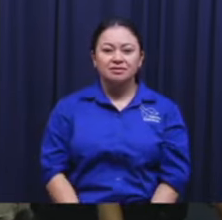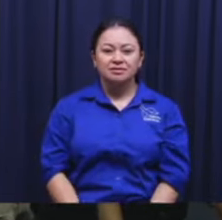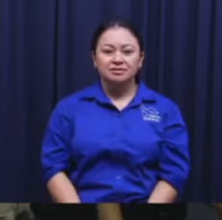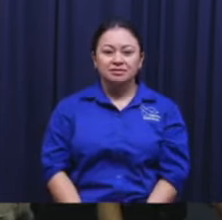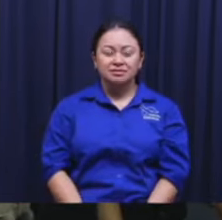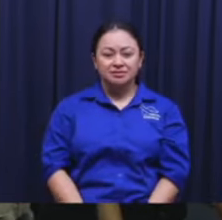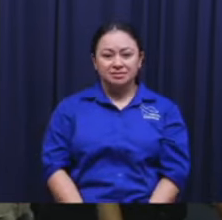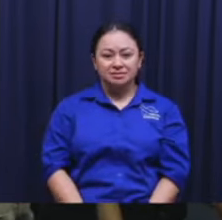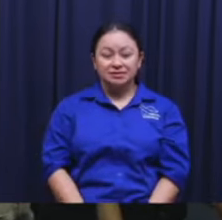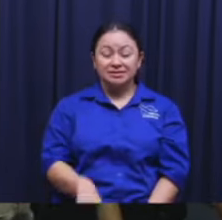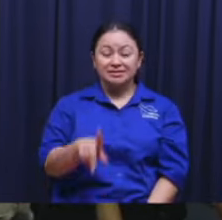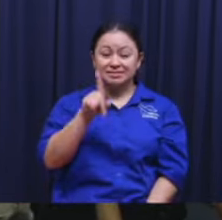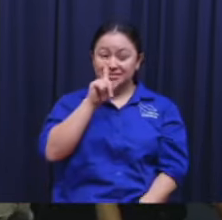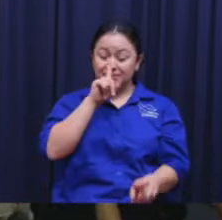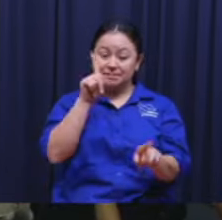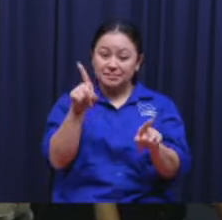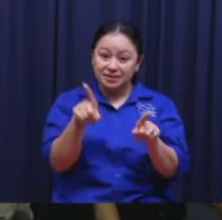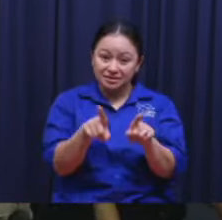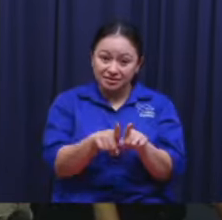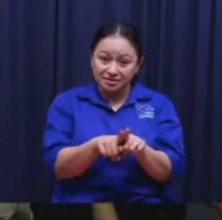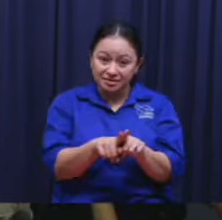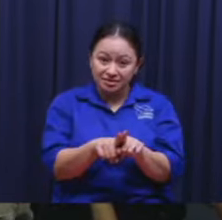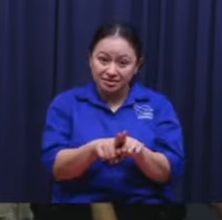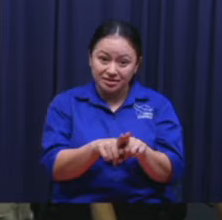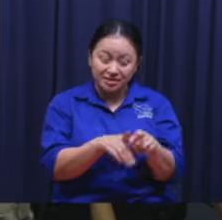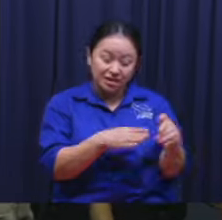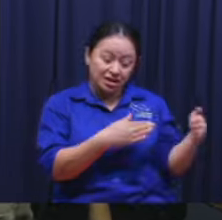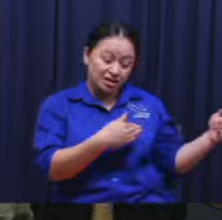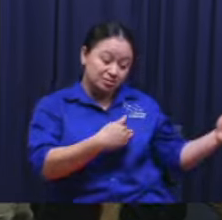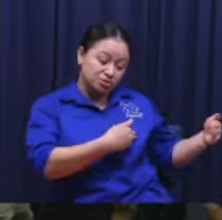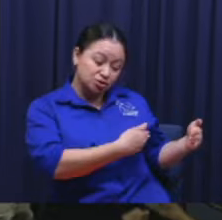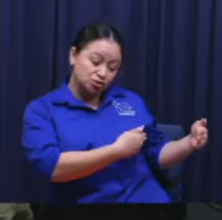a tu prójimo como a ti mismo.